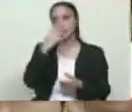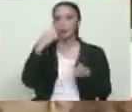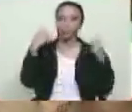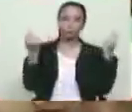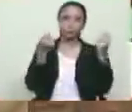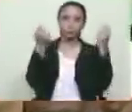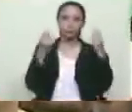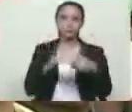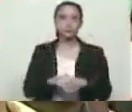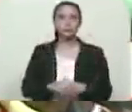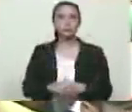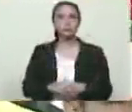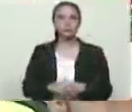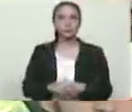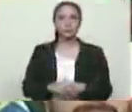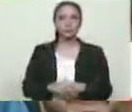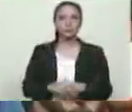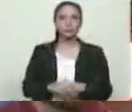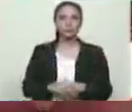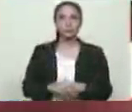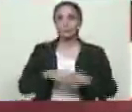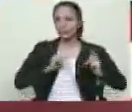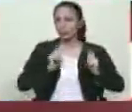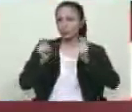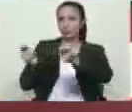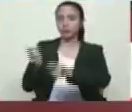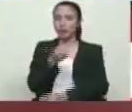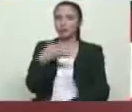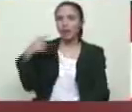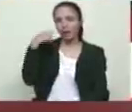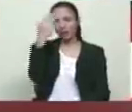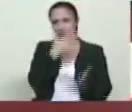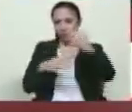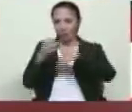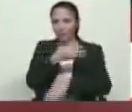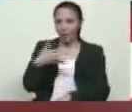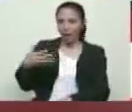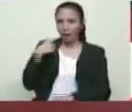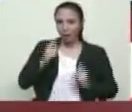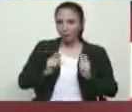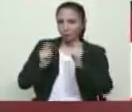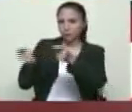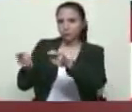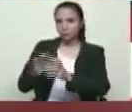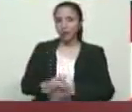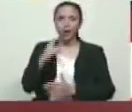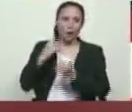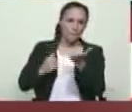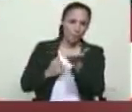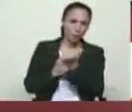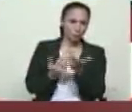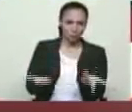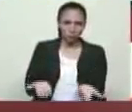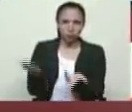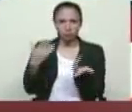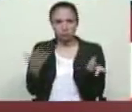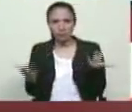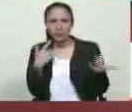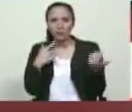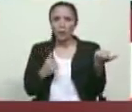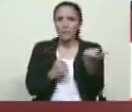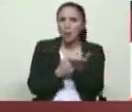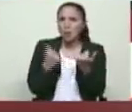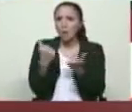Blanca, tú tienes la responsabilidad principal junto a Aristóbulo. Tienes tremendo apoyo en Aristóbulo.